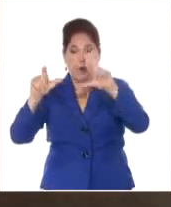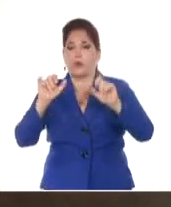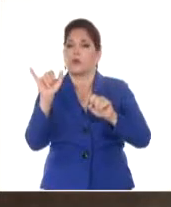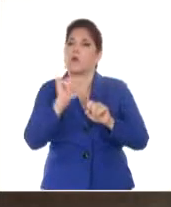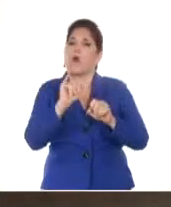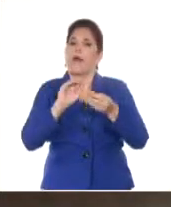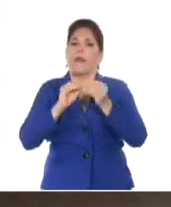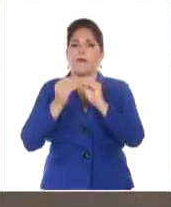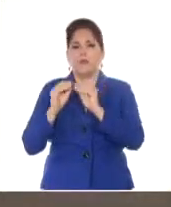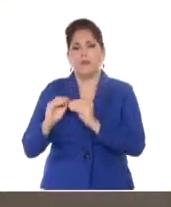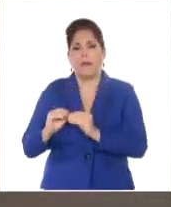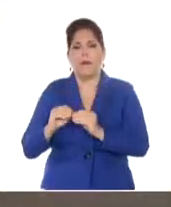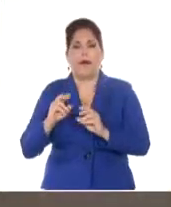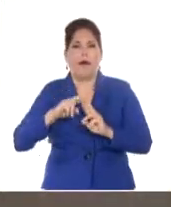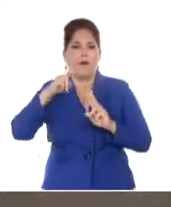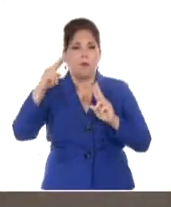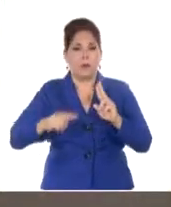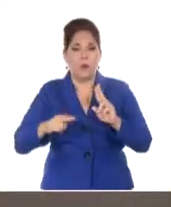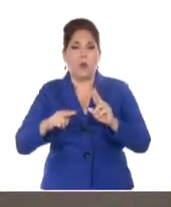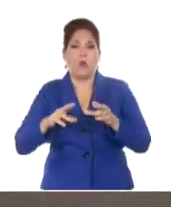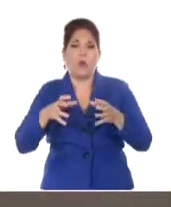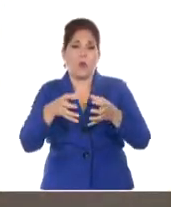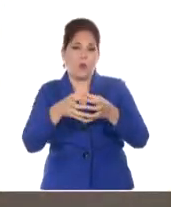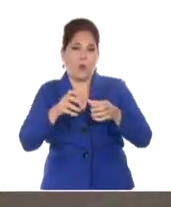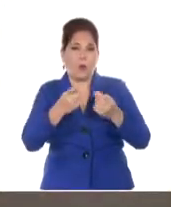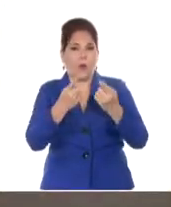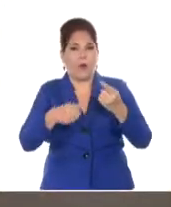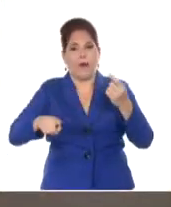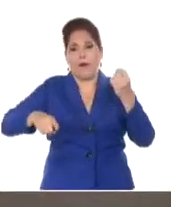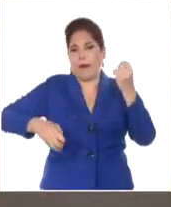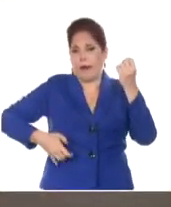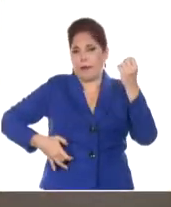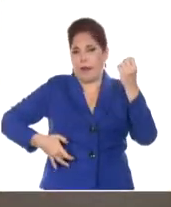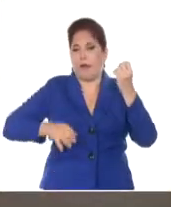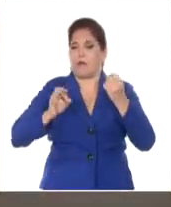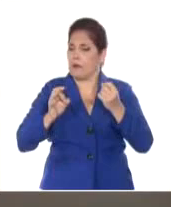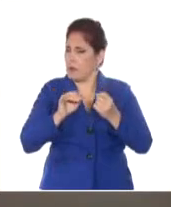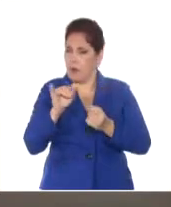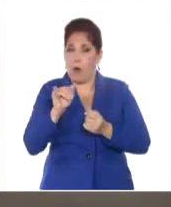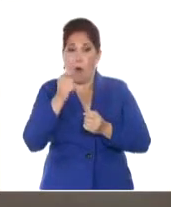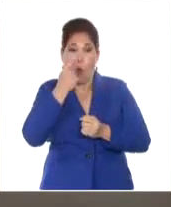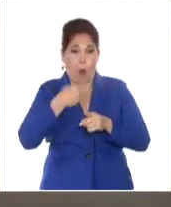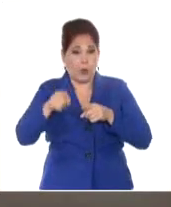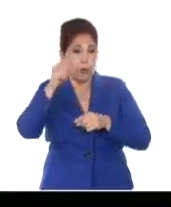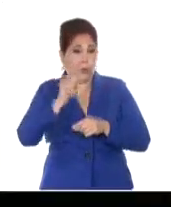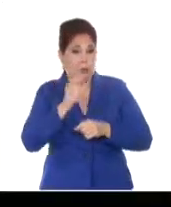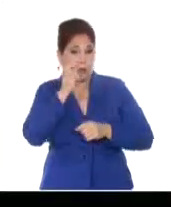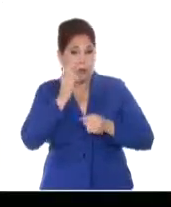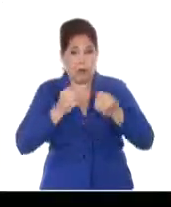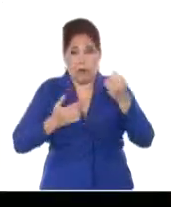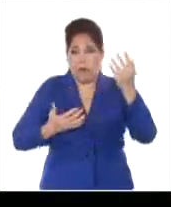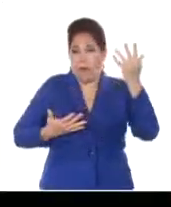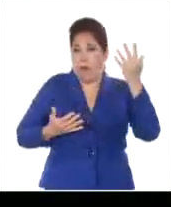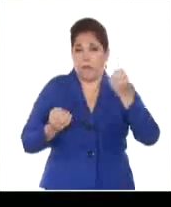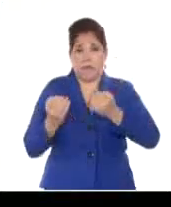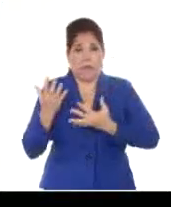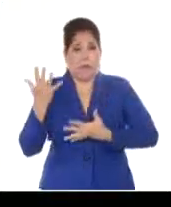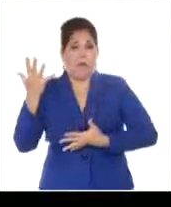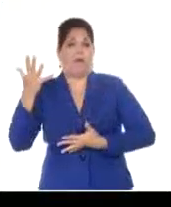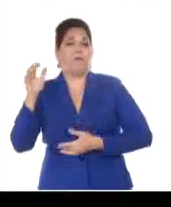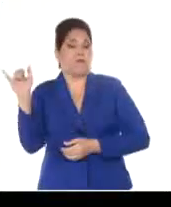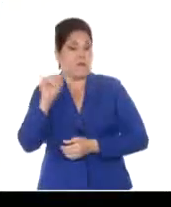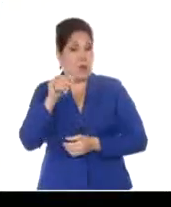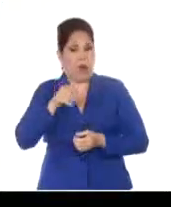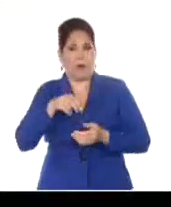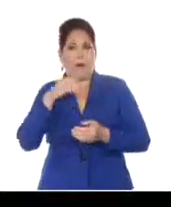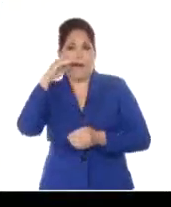performance y actuación del grupo de guitarras Ensemble, la soprano Lucelsis Fernández, una pasarela